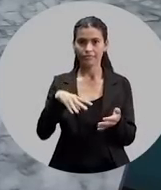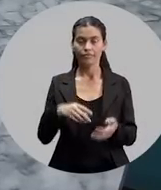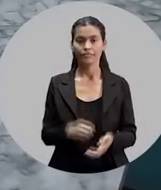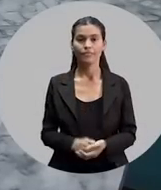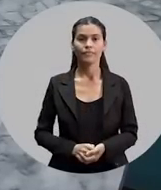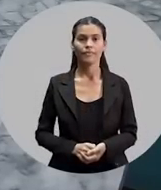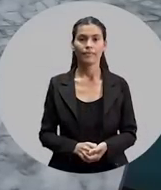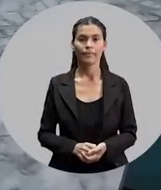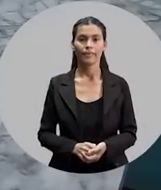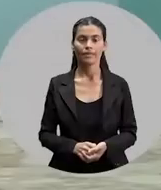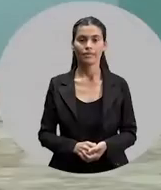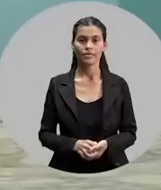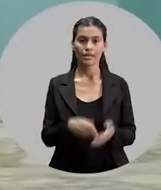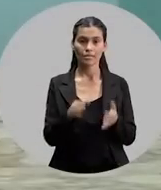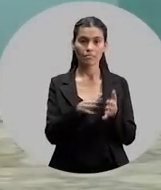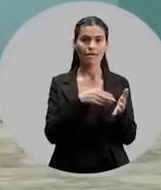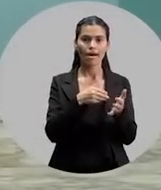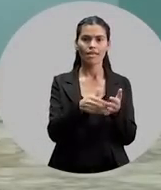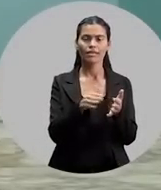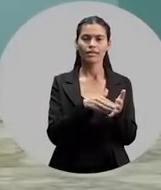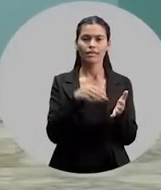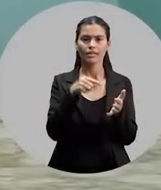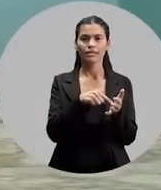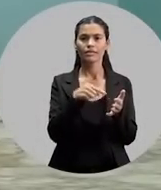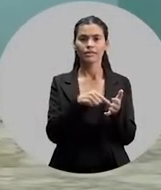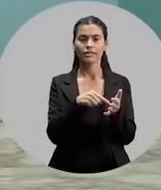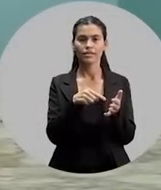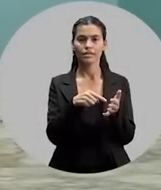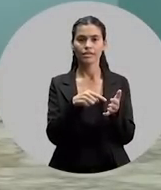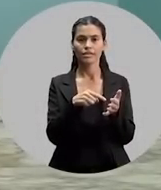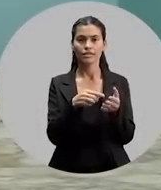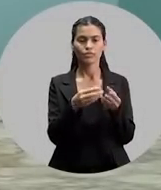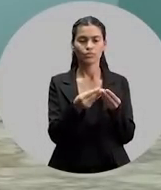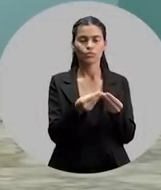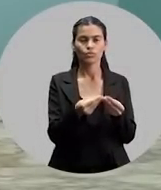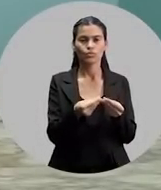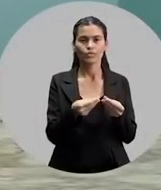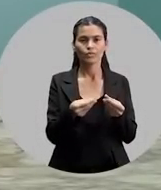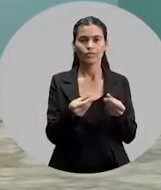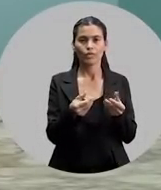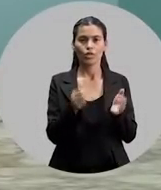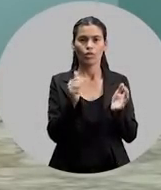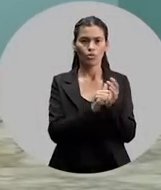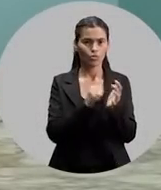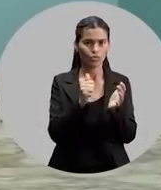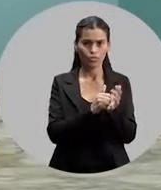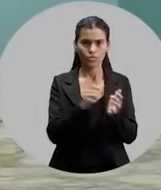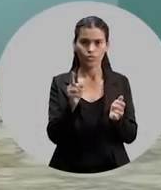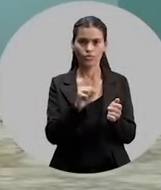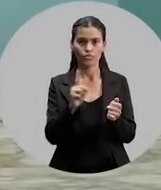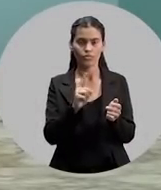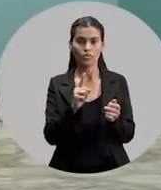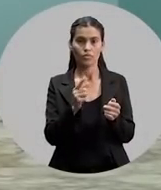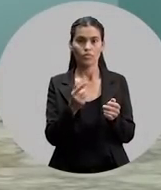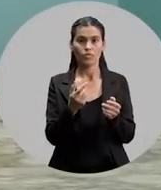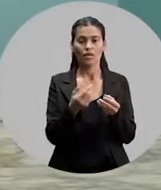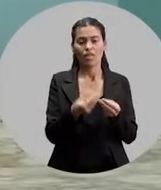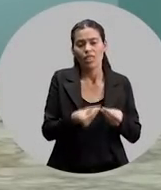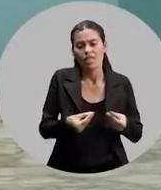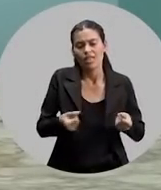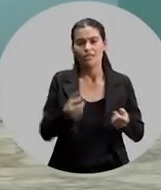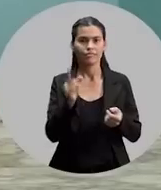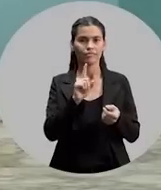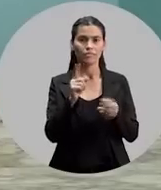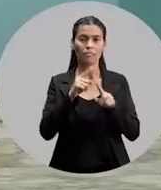Vamos a, la manteca tiene que estar pomada, no tiene que estar, tiene que estar suavecita, no tiene que estar súper dura